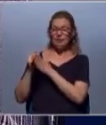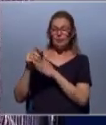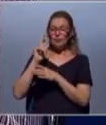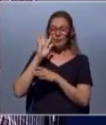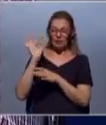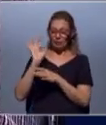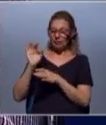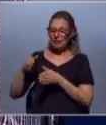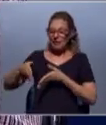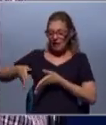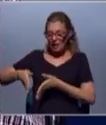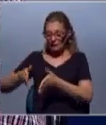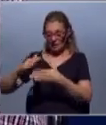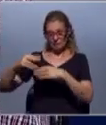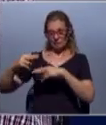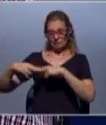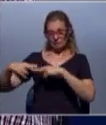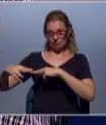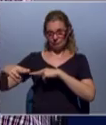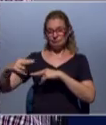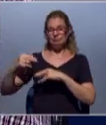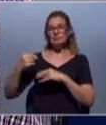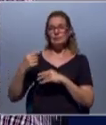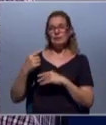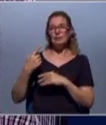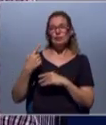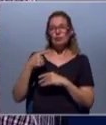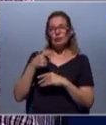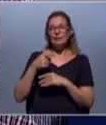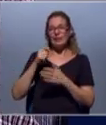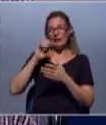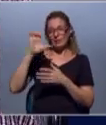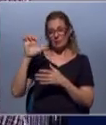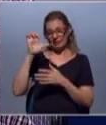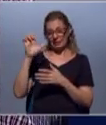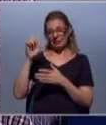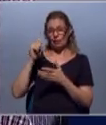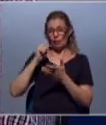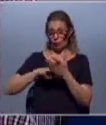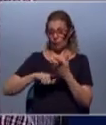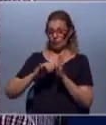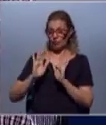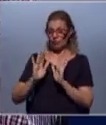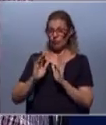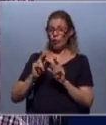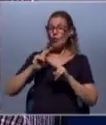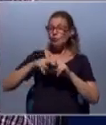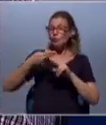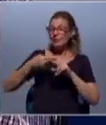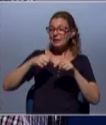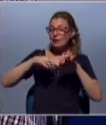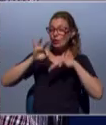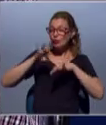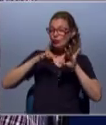porque el tren lo trae upm del interior con esa empresa en virtud del mismo argumento habrá que renegociar la